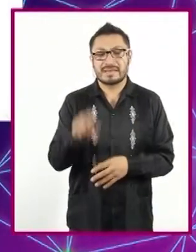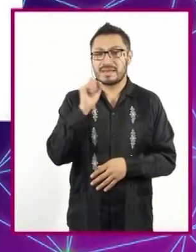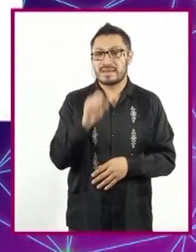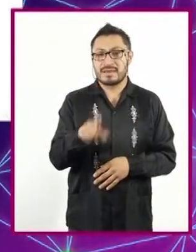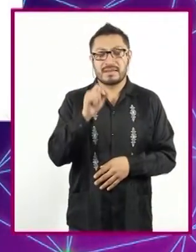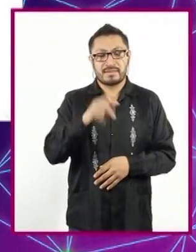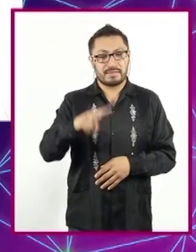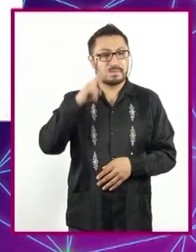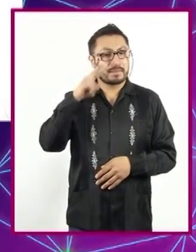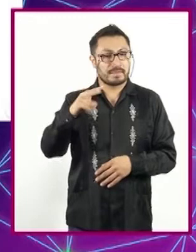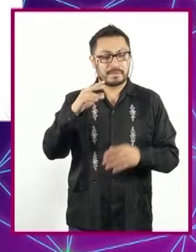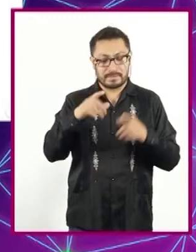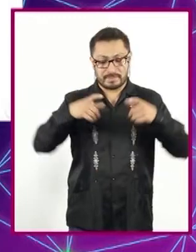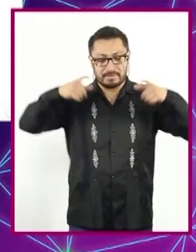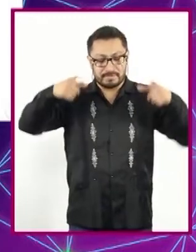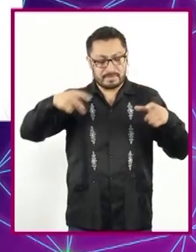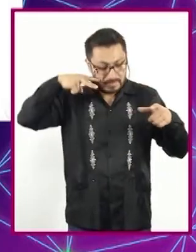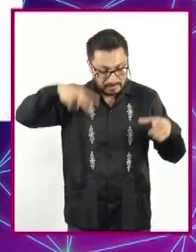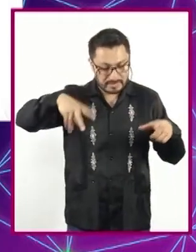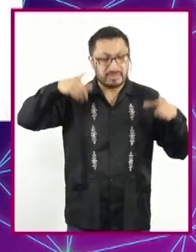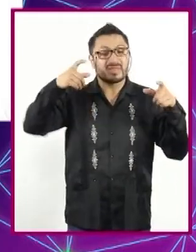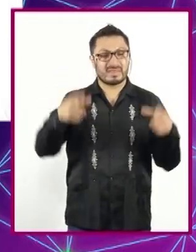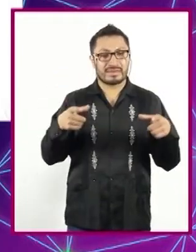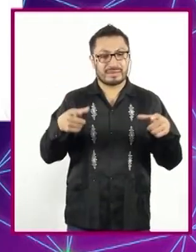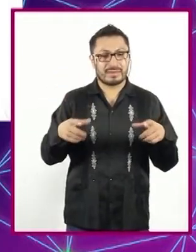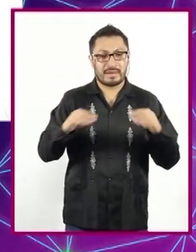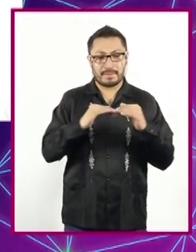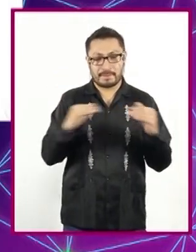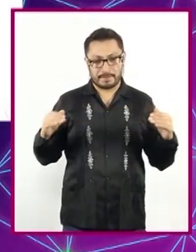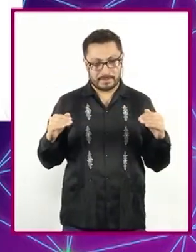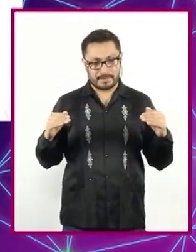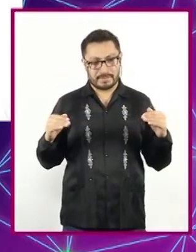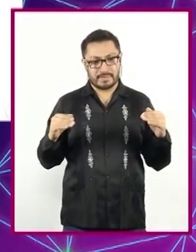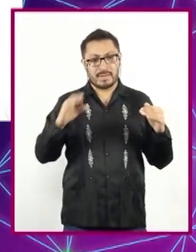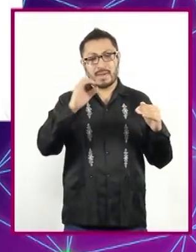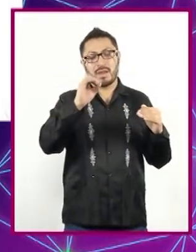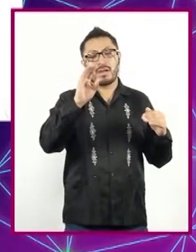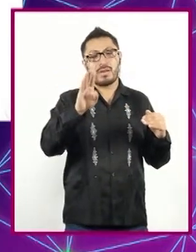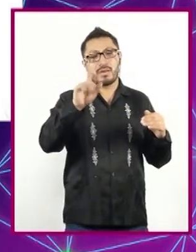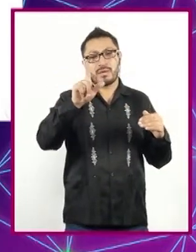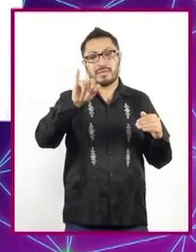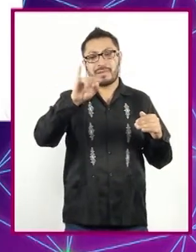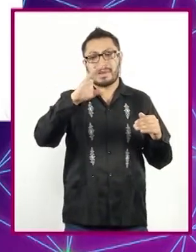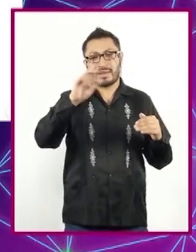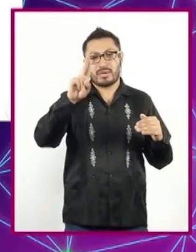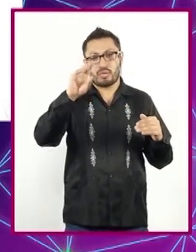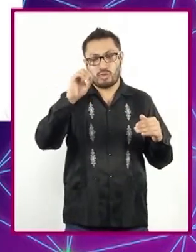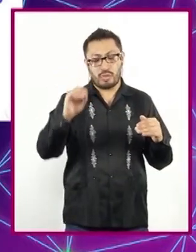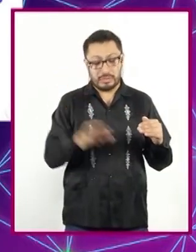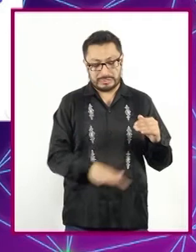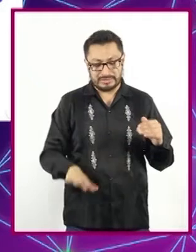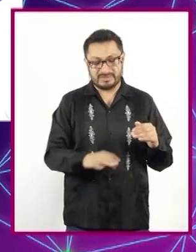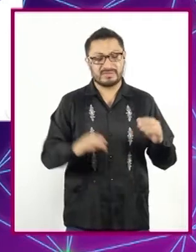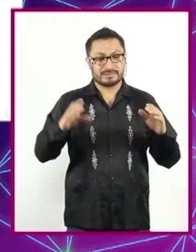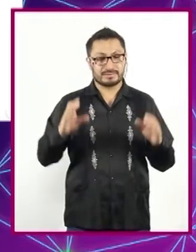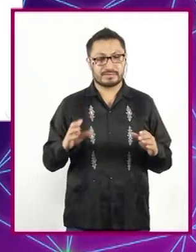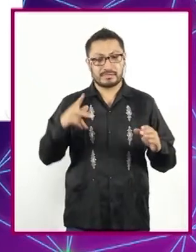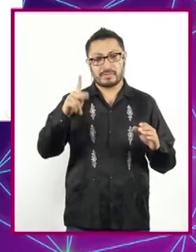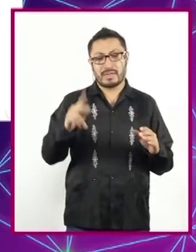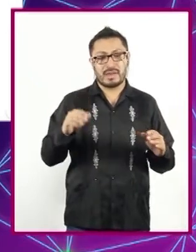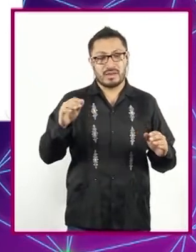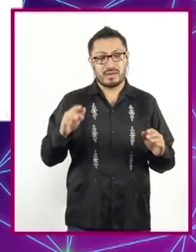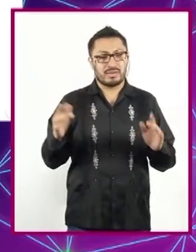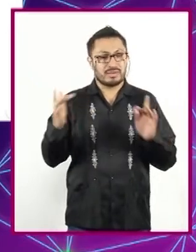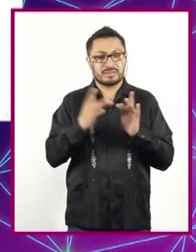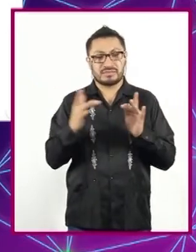vista superior del cilindro. El corte que se hace es oblicuo a las bases, pero sin que el plano las